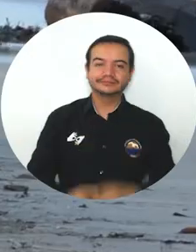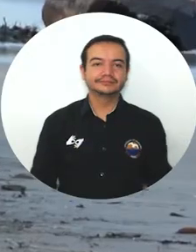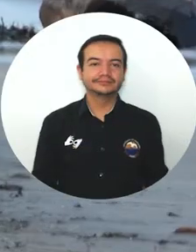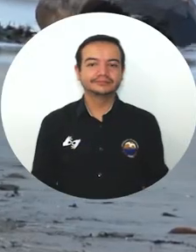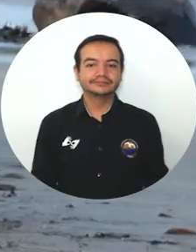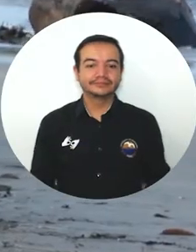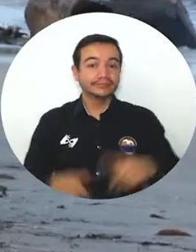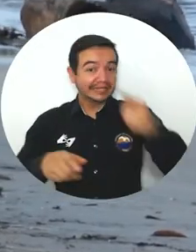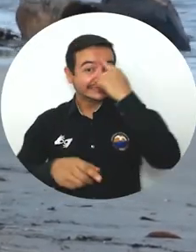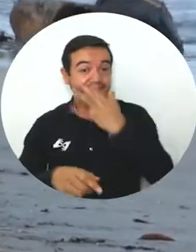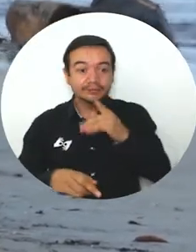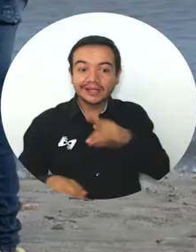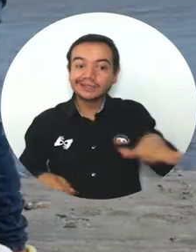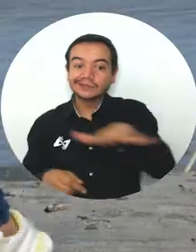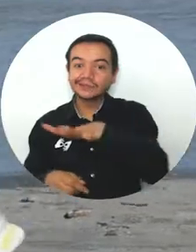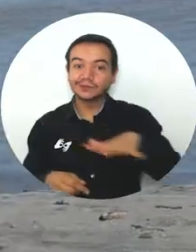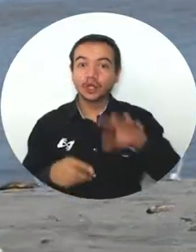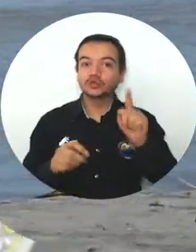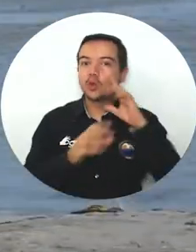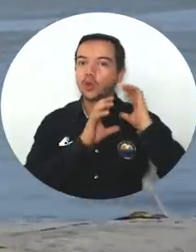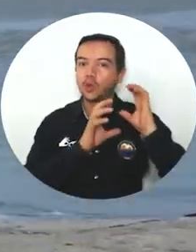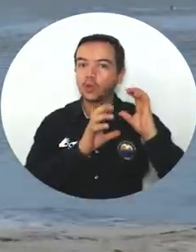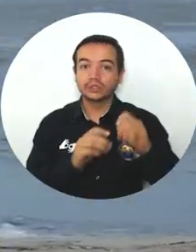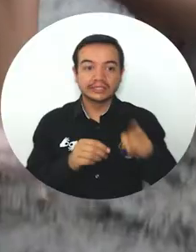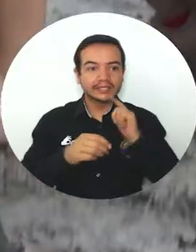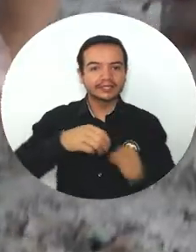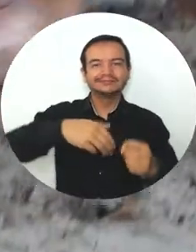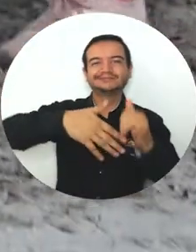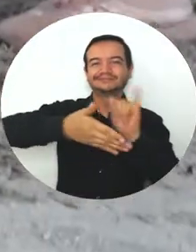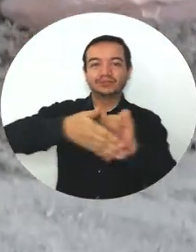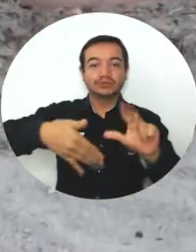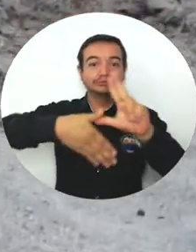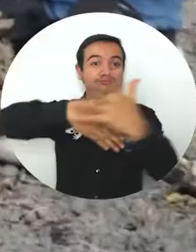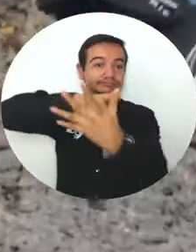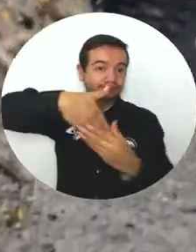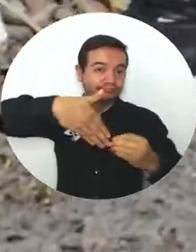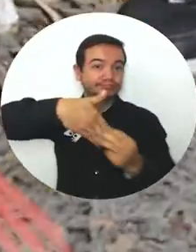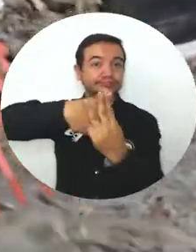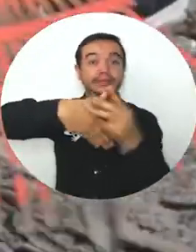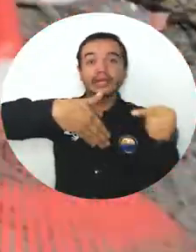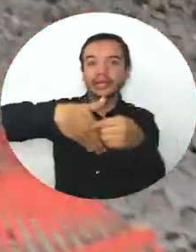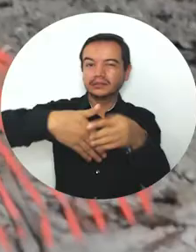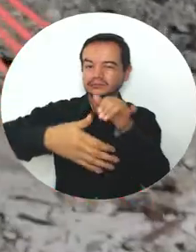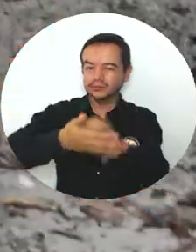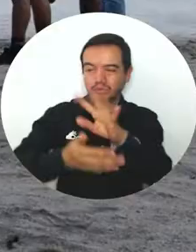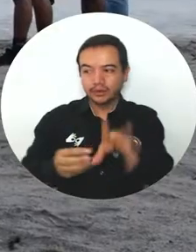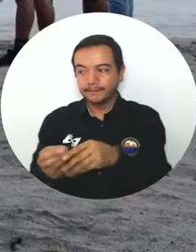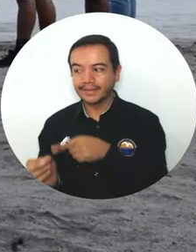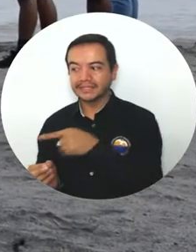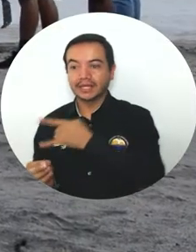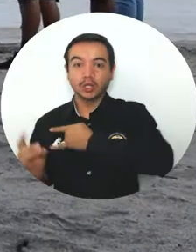respiro luego de que integrantes del Parlamento Andino Universitario, el voluntariado y las asociaciones estudiantiles de la Universidad del